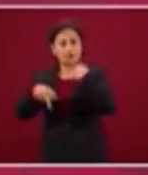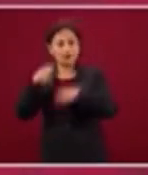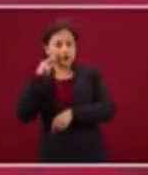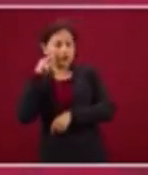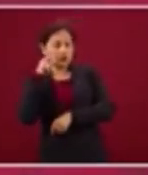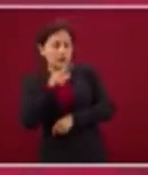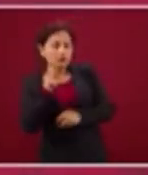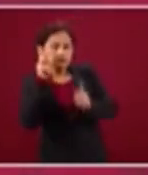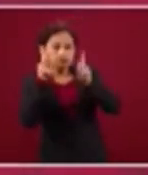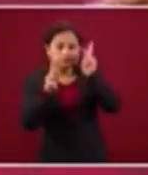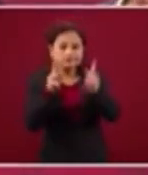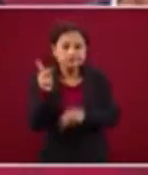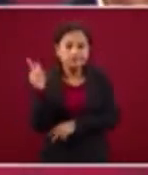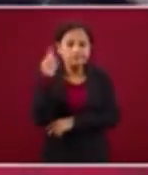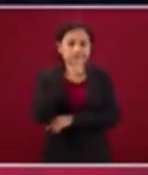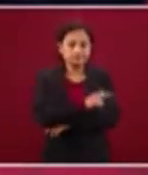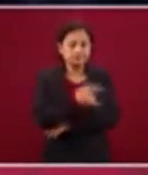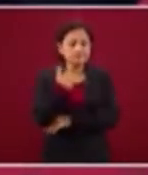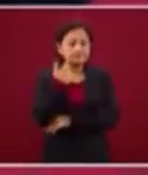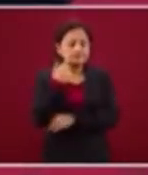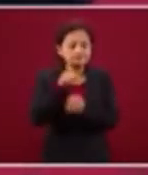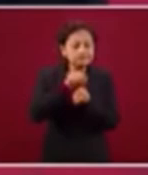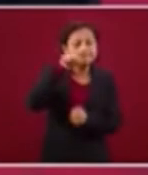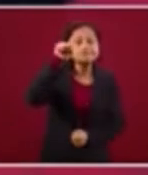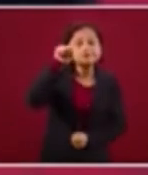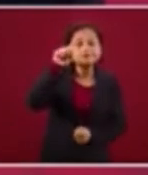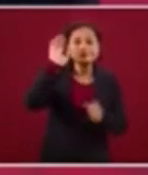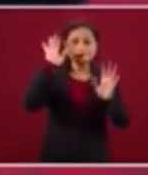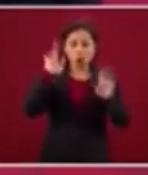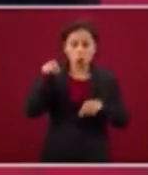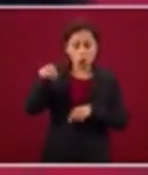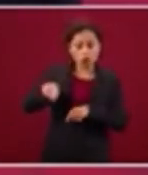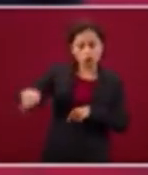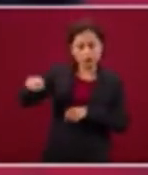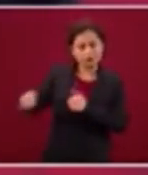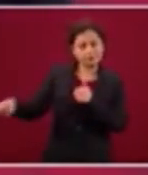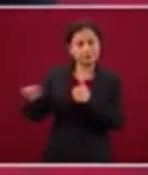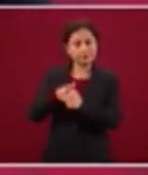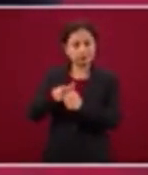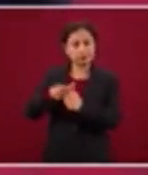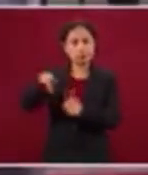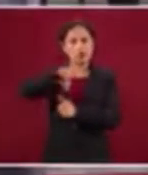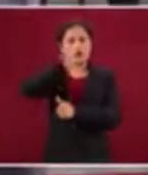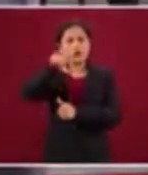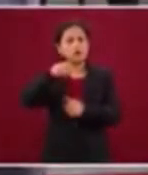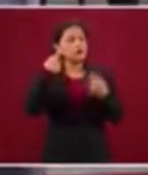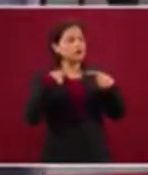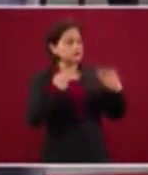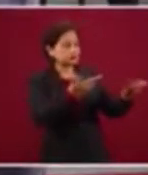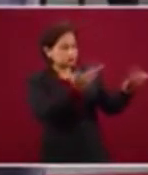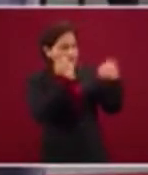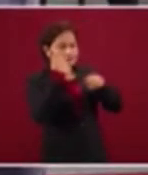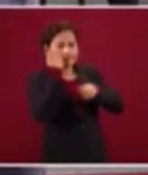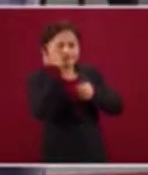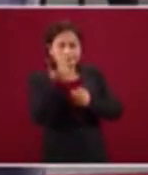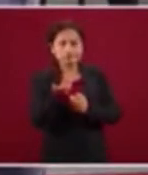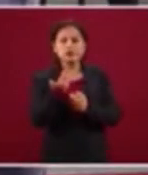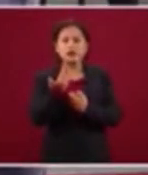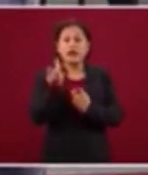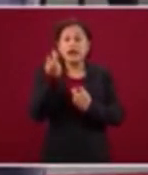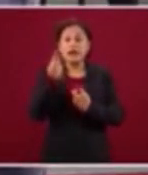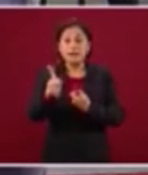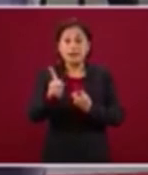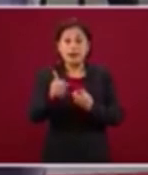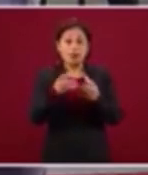Pero ustedes los primeros, y luego que llegue la gente, ordenado, tampoco muchos, en